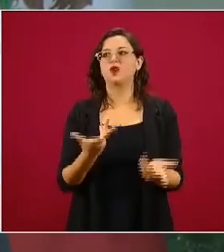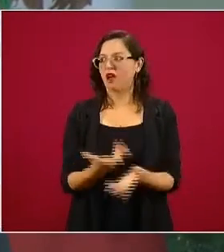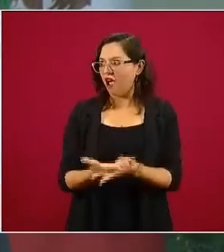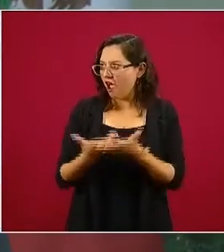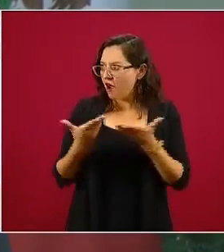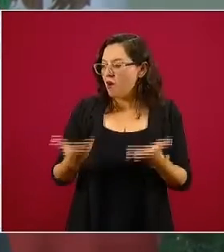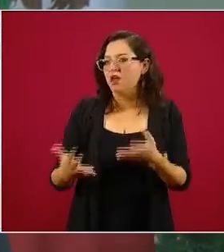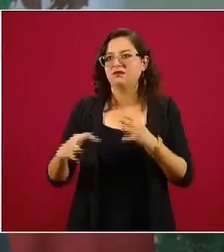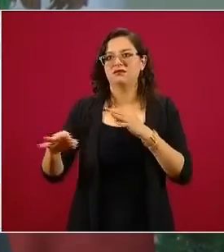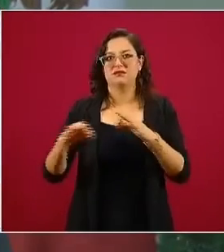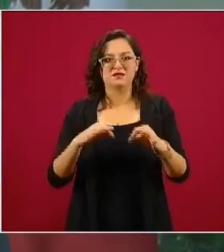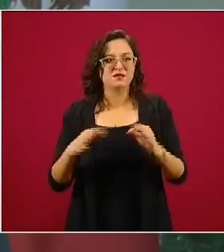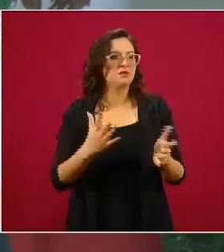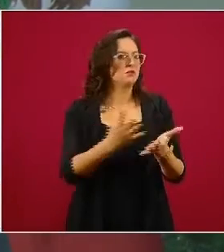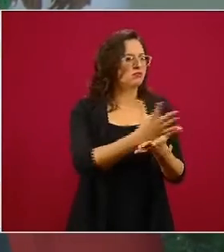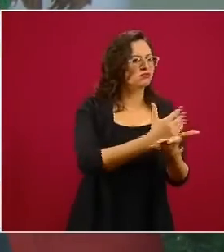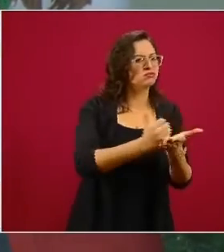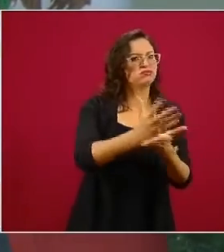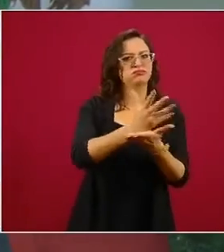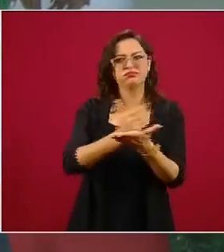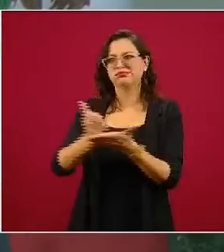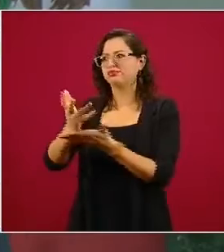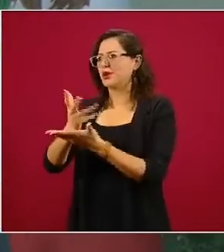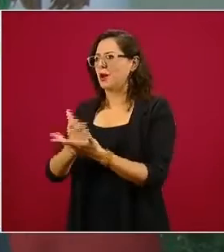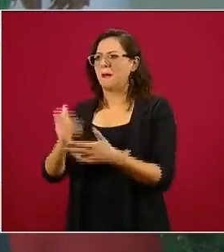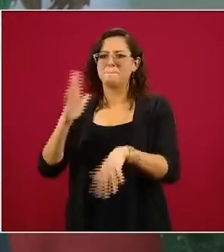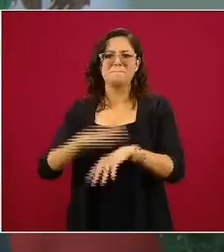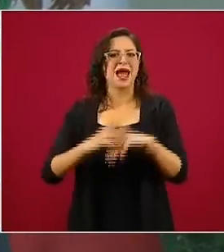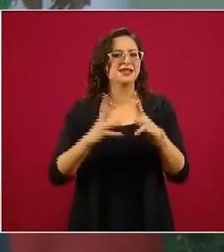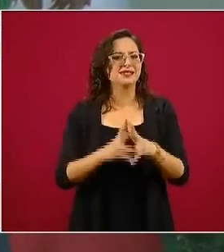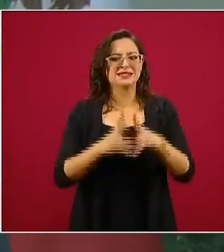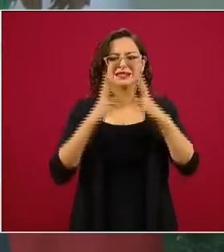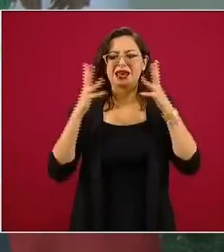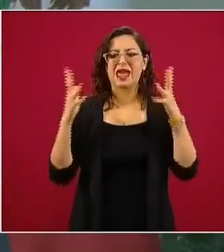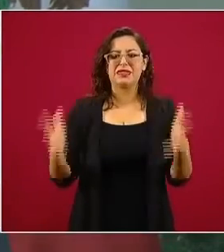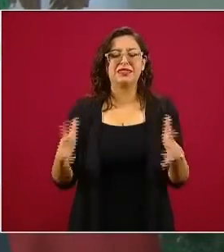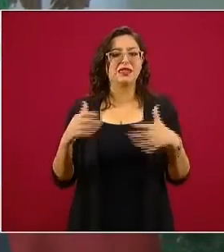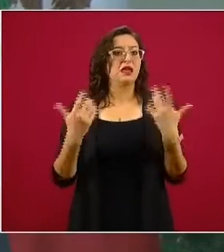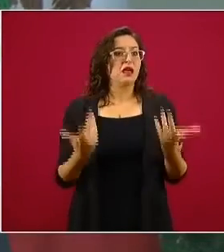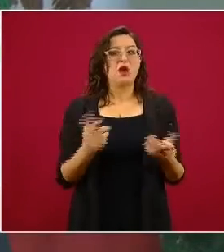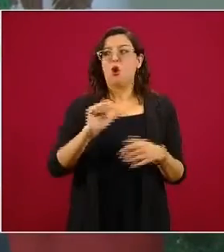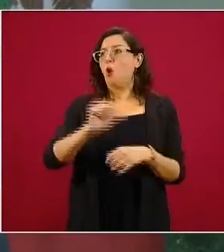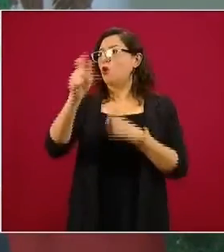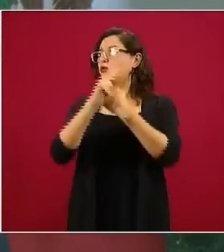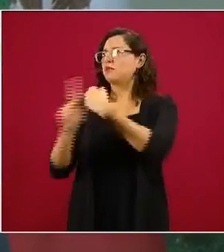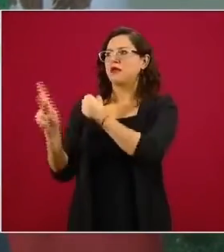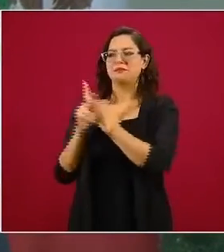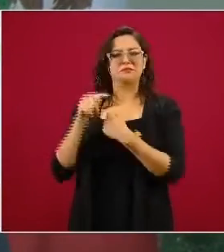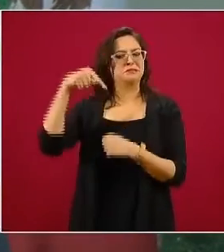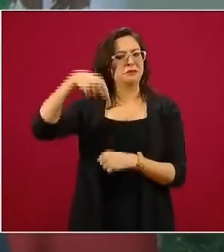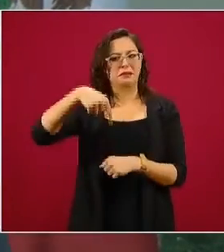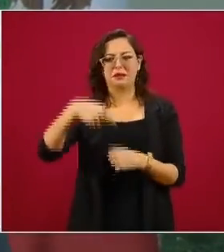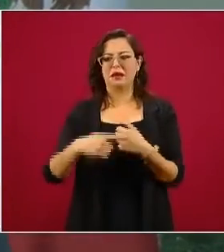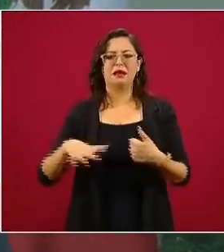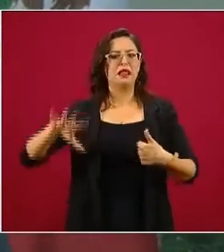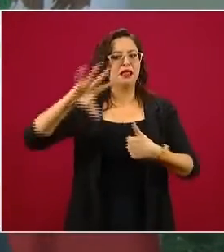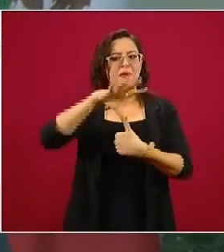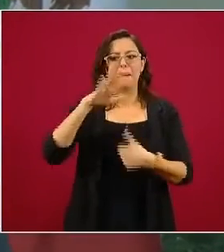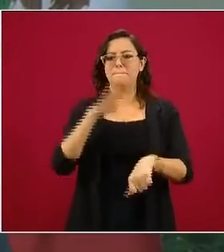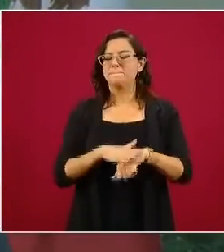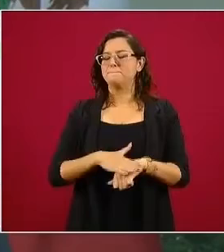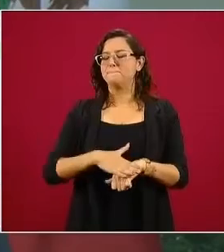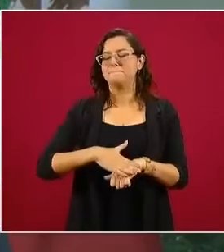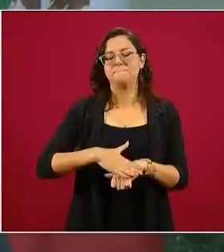es el acuerdo comercial de mayor magnitud ya firmado entre cualquier país, y le va a llevar